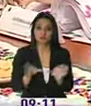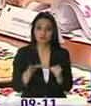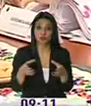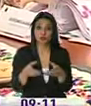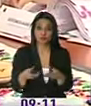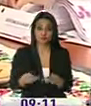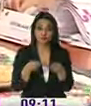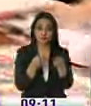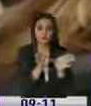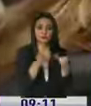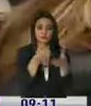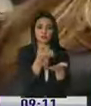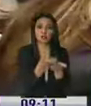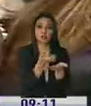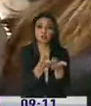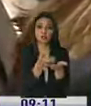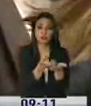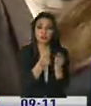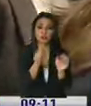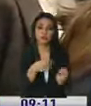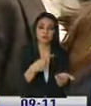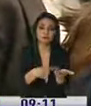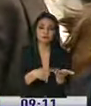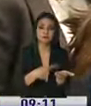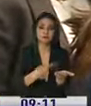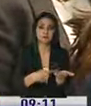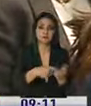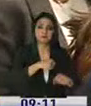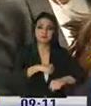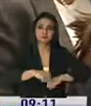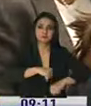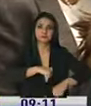la Comisión de Régimen Económico para su trámite.